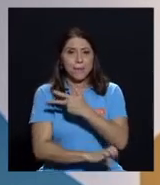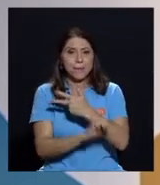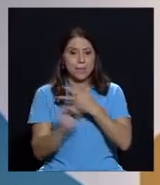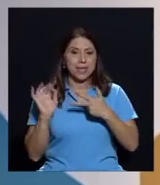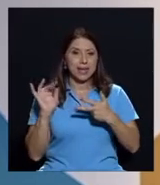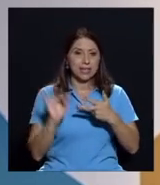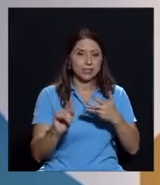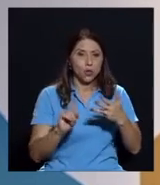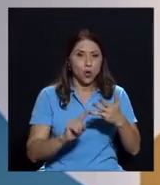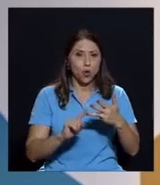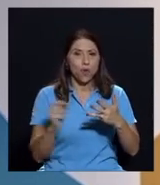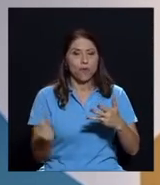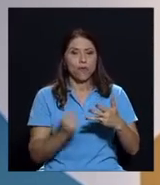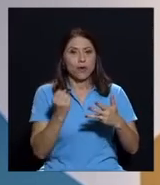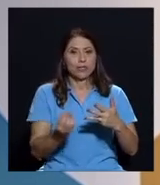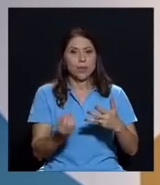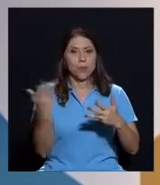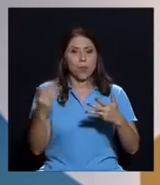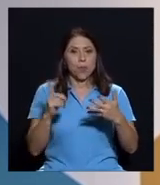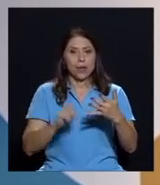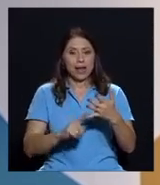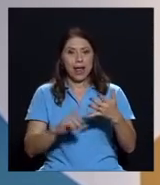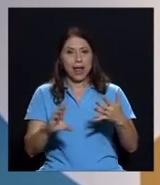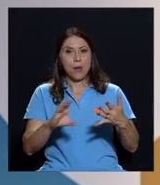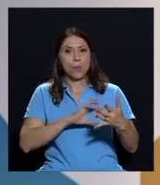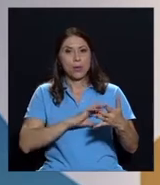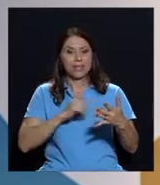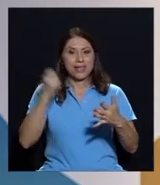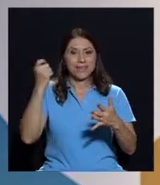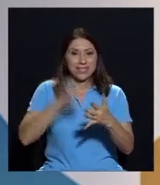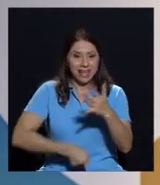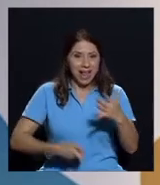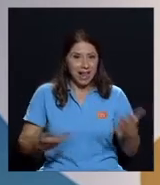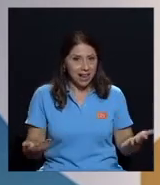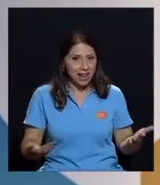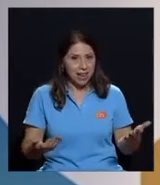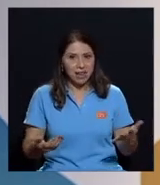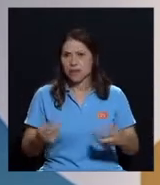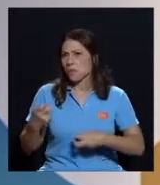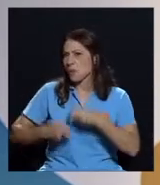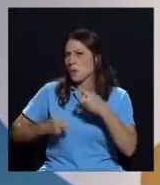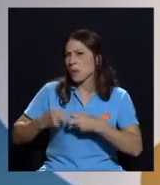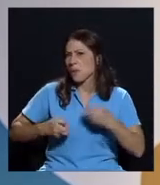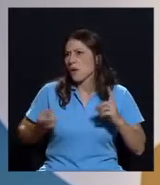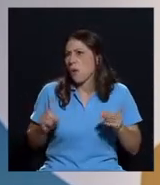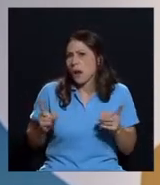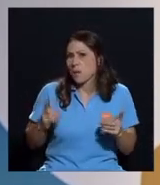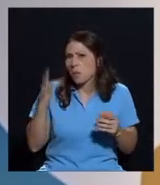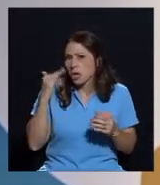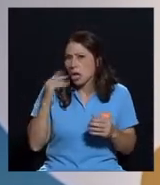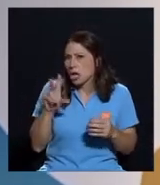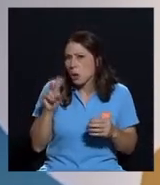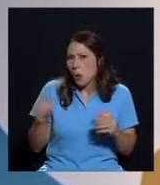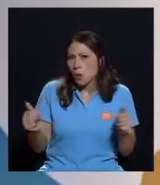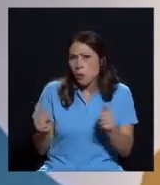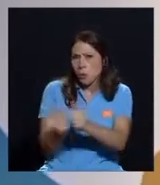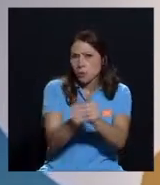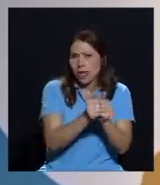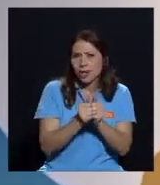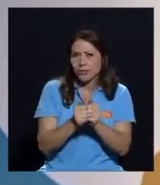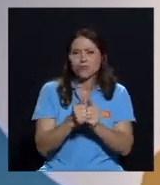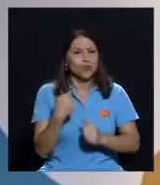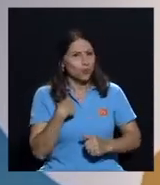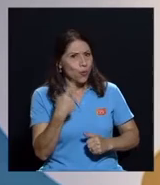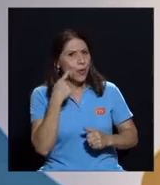pública estaremos hablando policía fiscal y cuál sería el problema y yo veo la complejidad en el mando veamos el tema